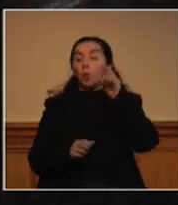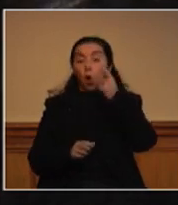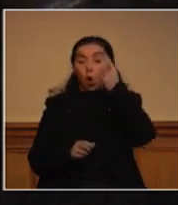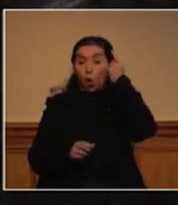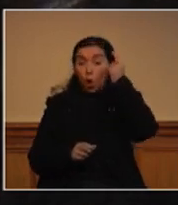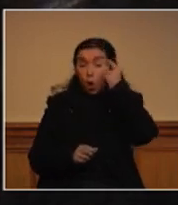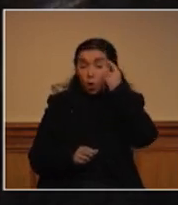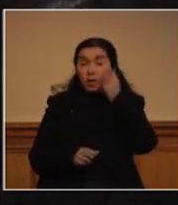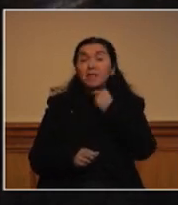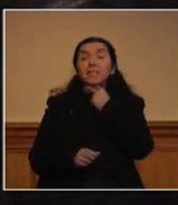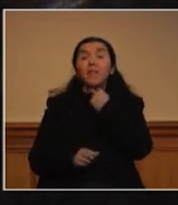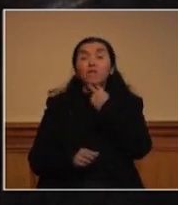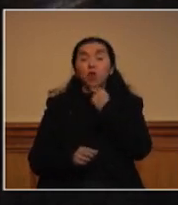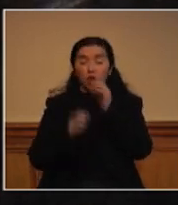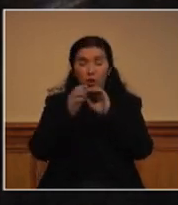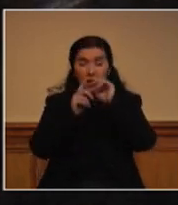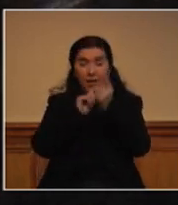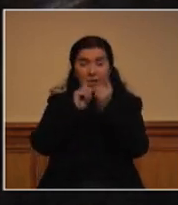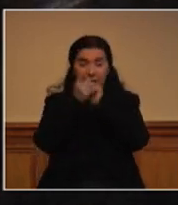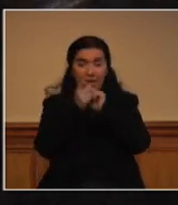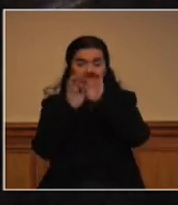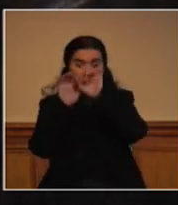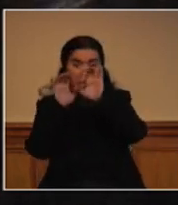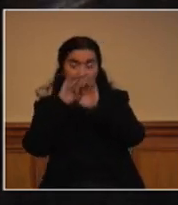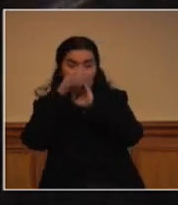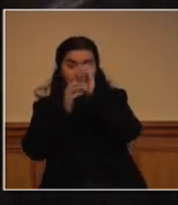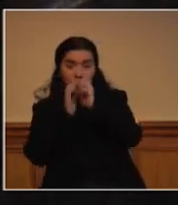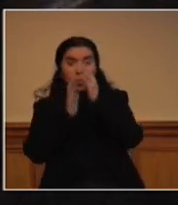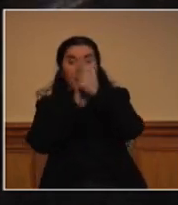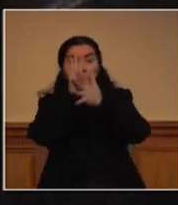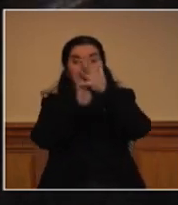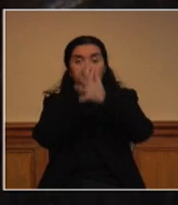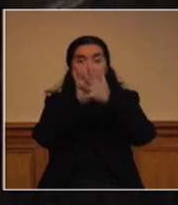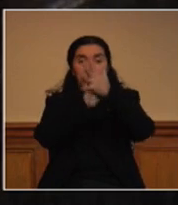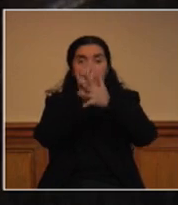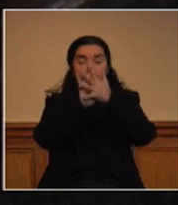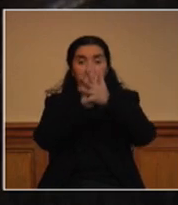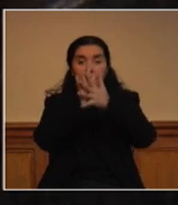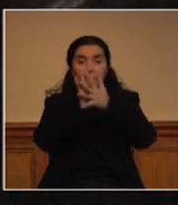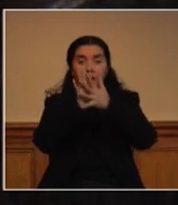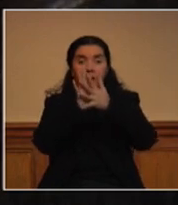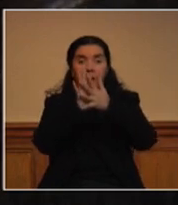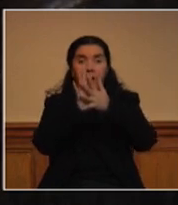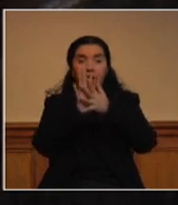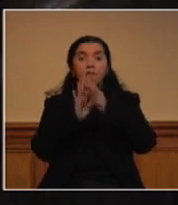fonológica. Por ejemplo, en la seña